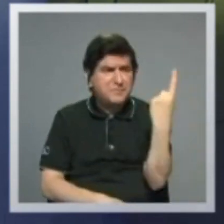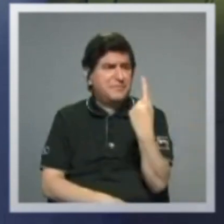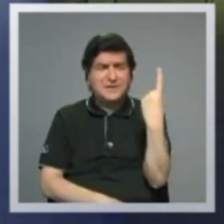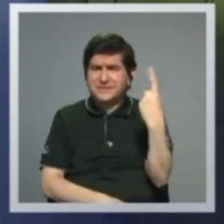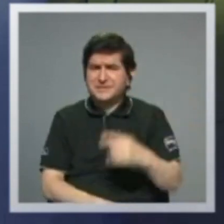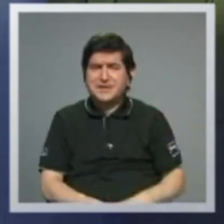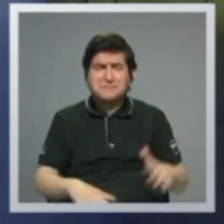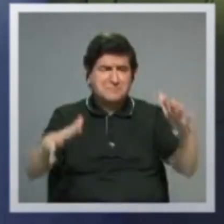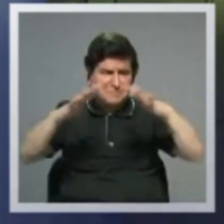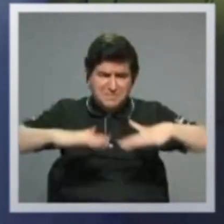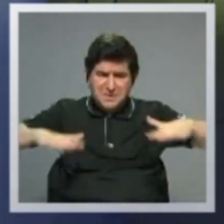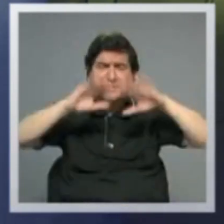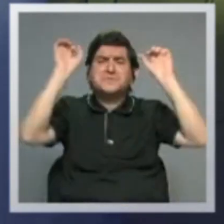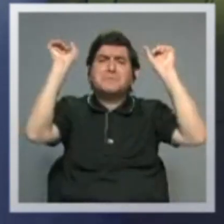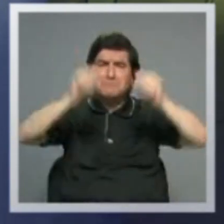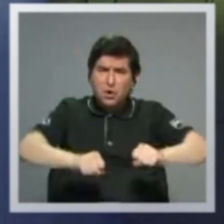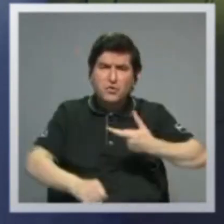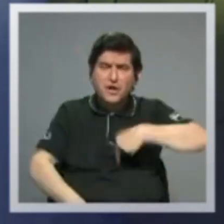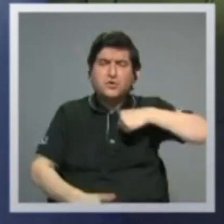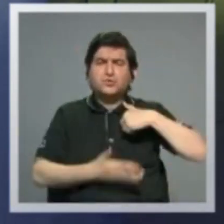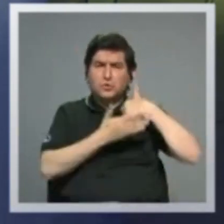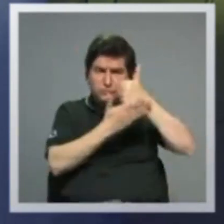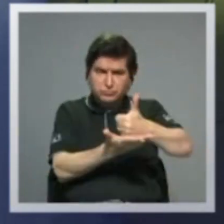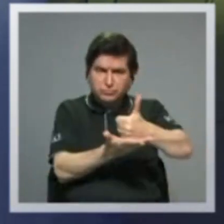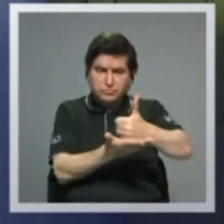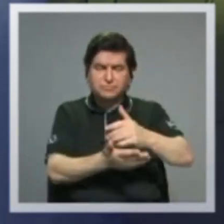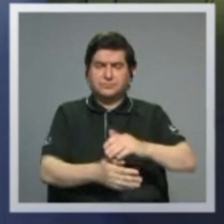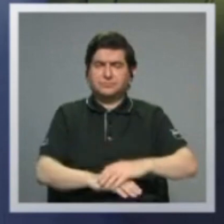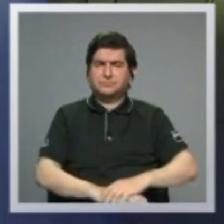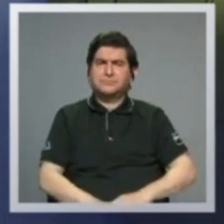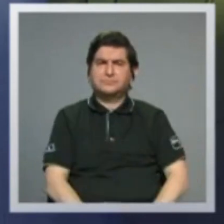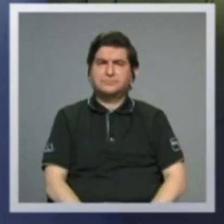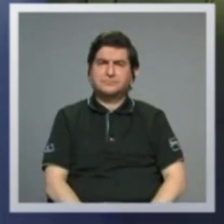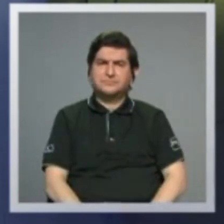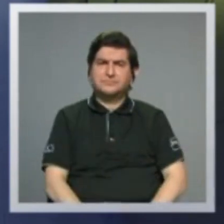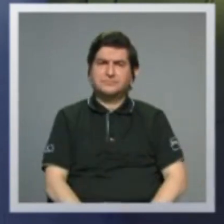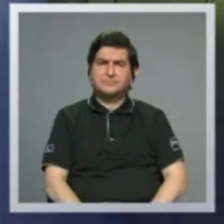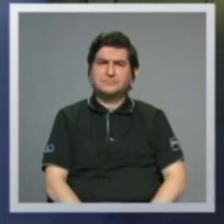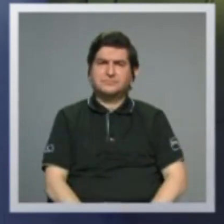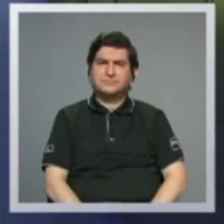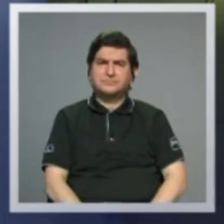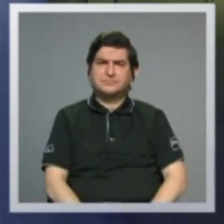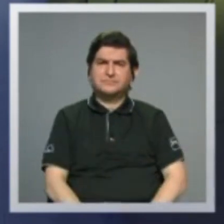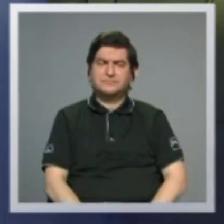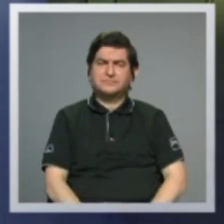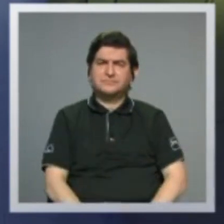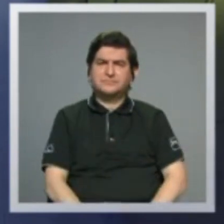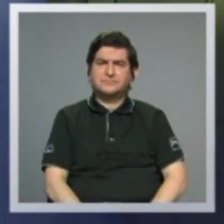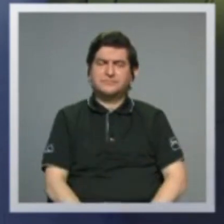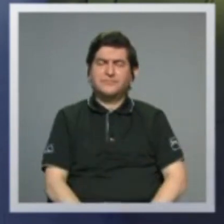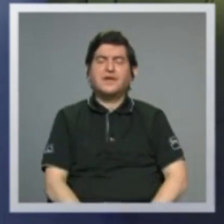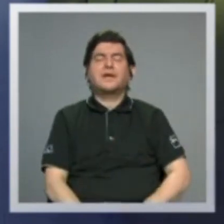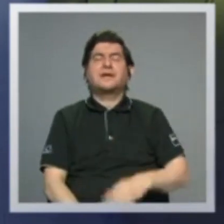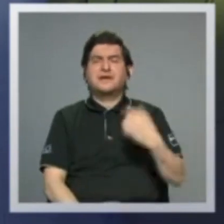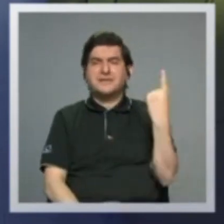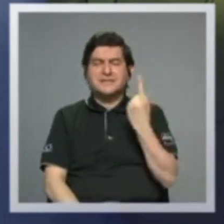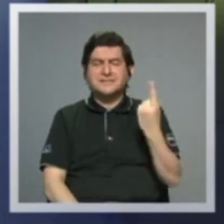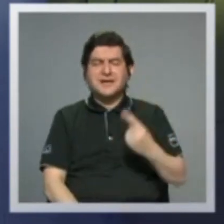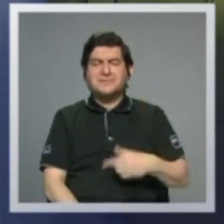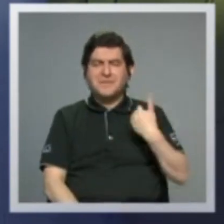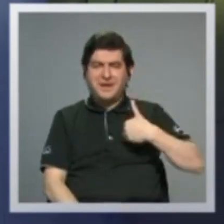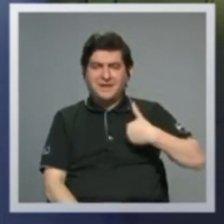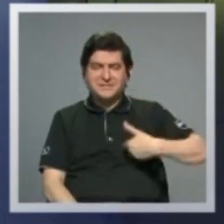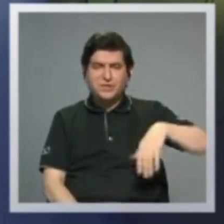hay espacios en que podemos colaborar, y en don Carlos Valdés siempre